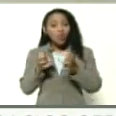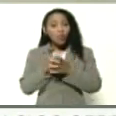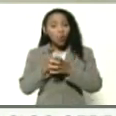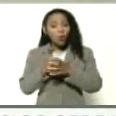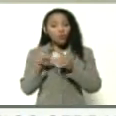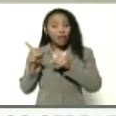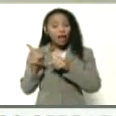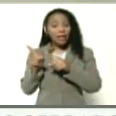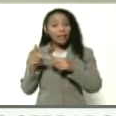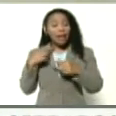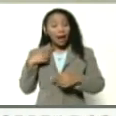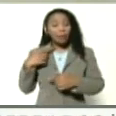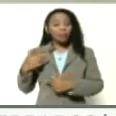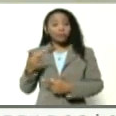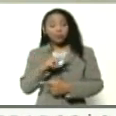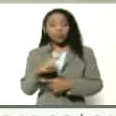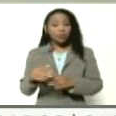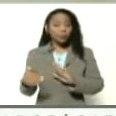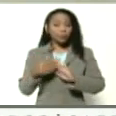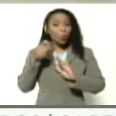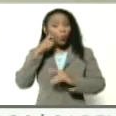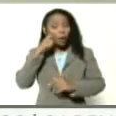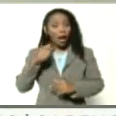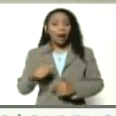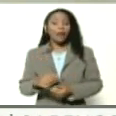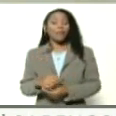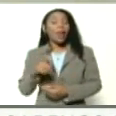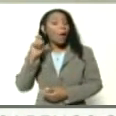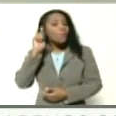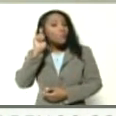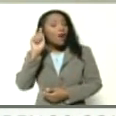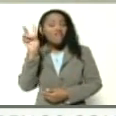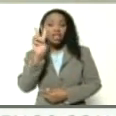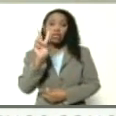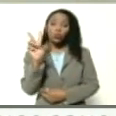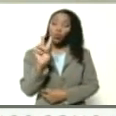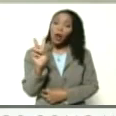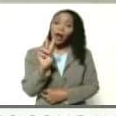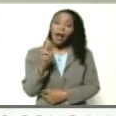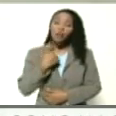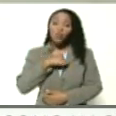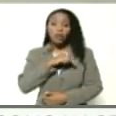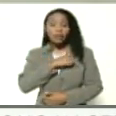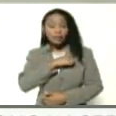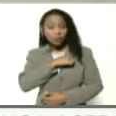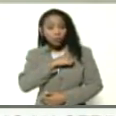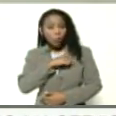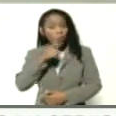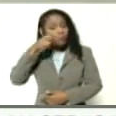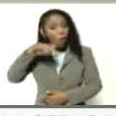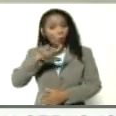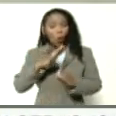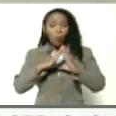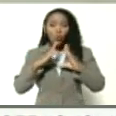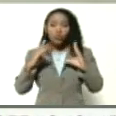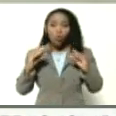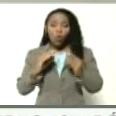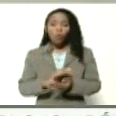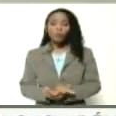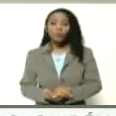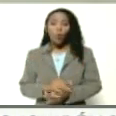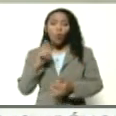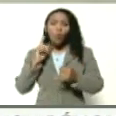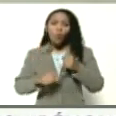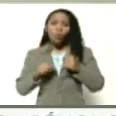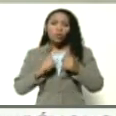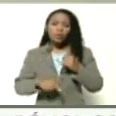dicho crimen de lesa humanidad en contra de la mujer venezolana y de nuestro pueblo como un todo, en los